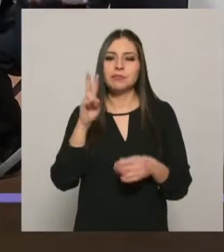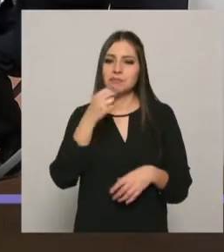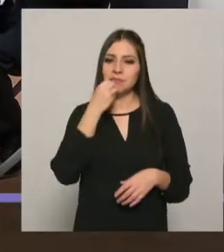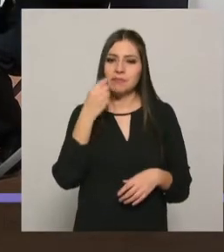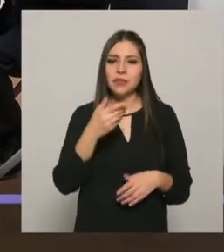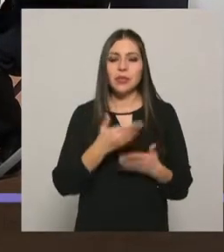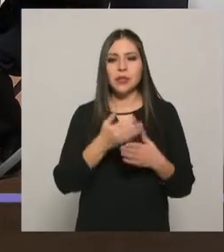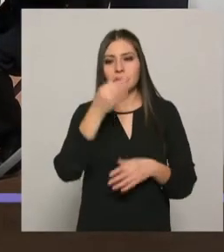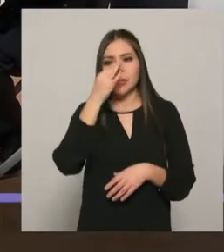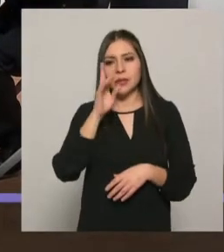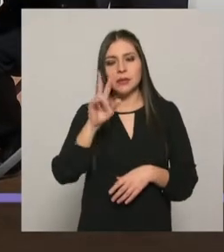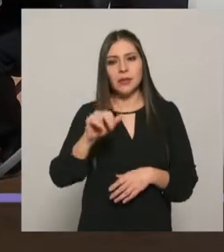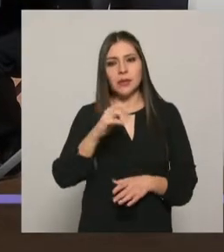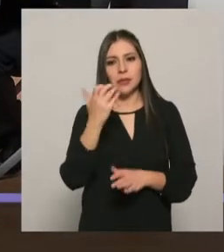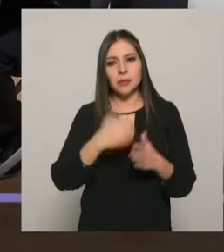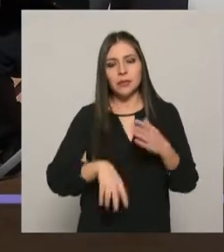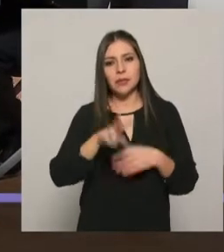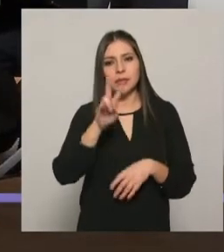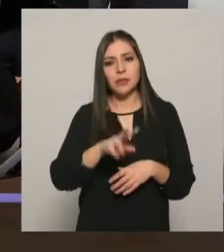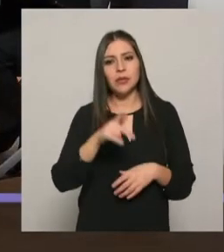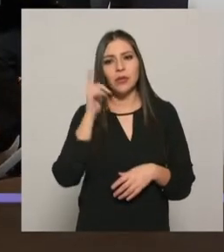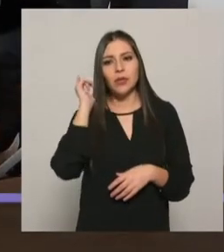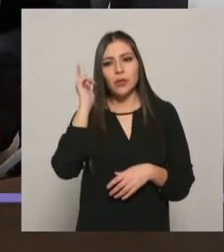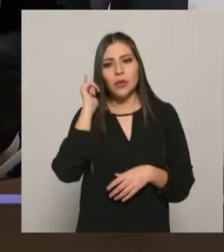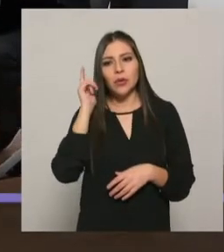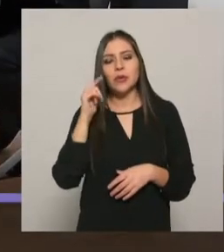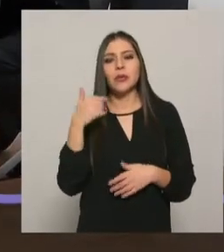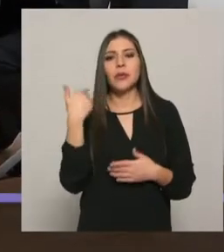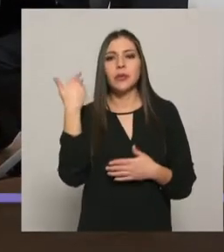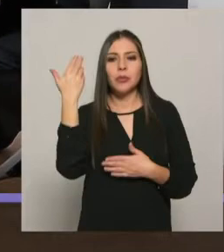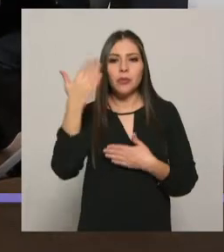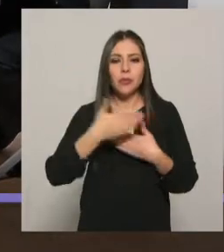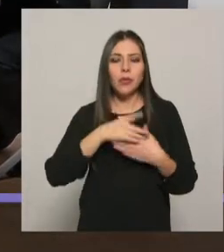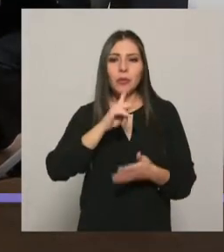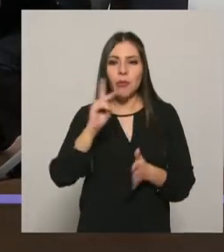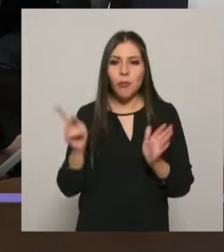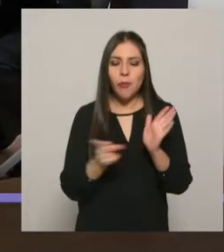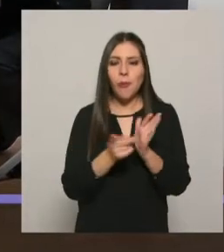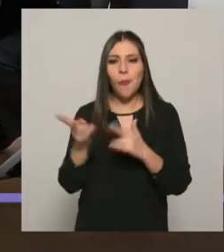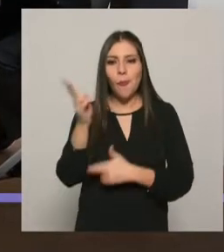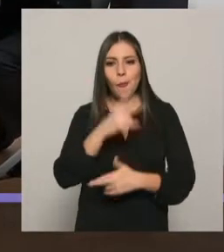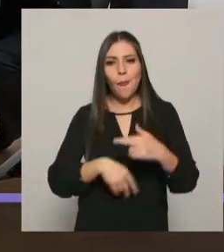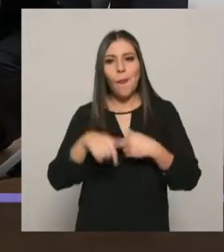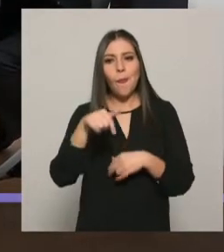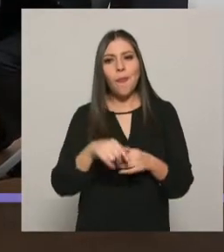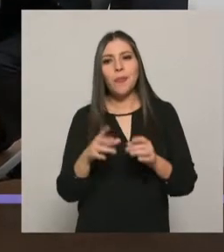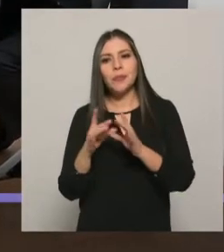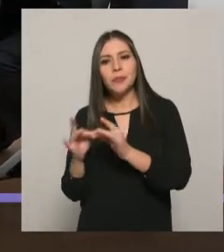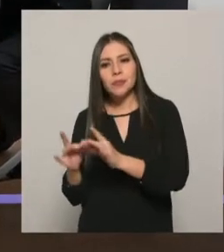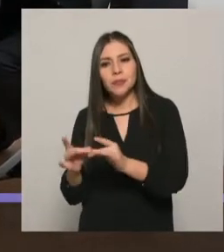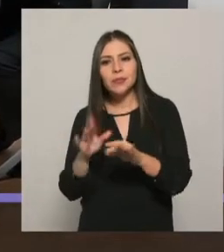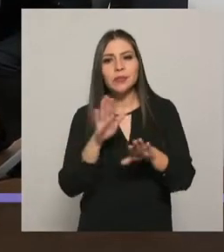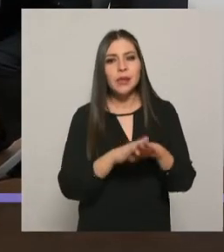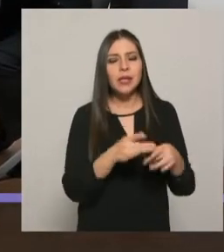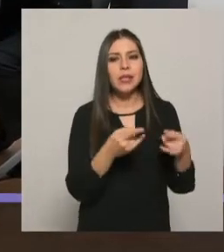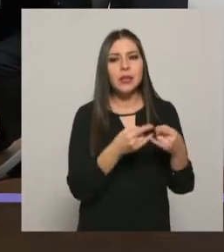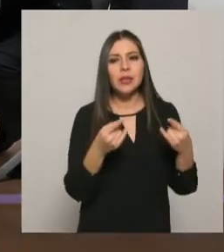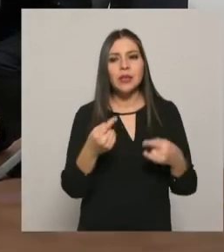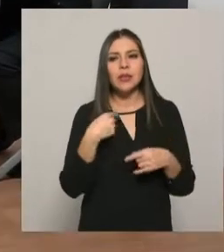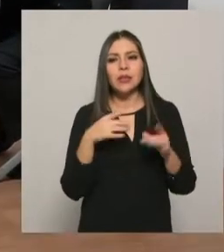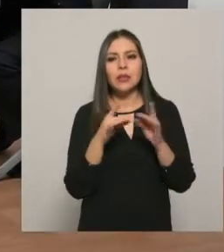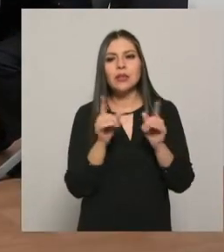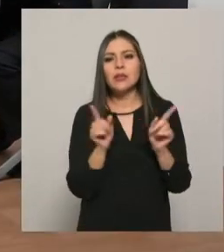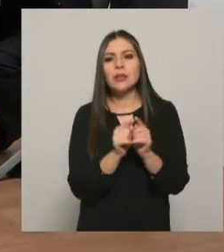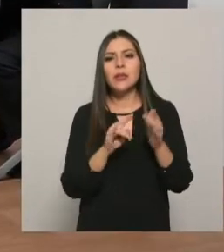Yo la verdad quisiera que tenerlos a ustedes de vuelta para poder continuar con más historias. Brevemente, si nos puedes decir a